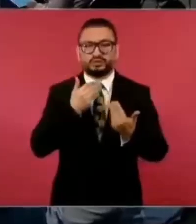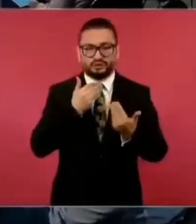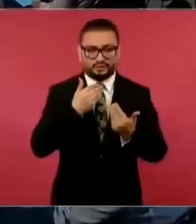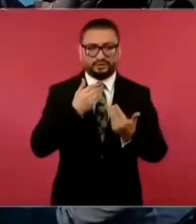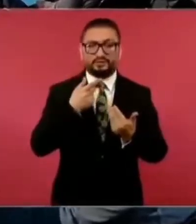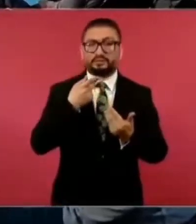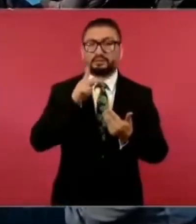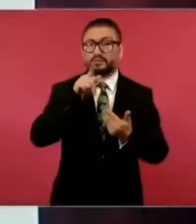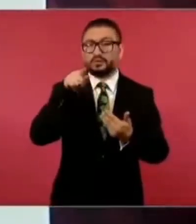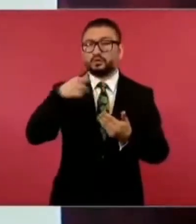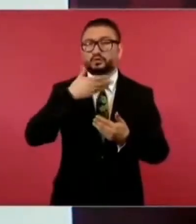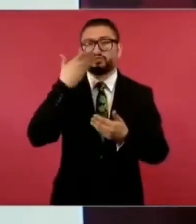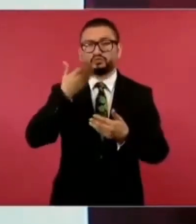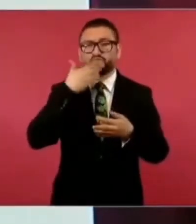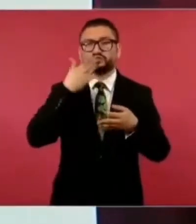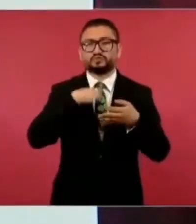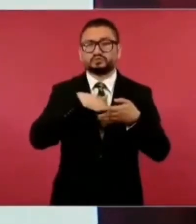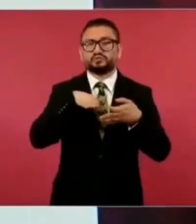una constante,